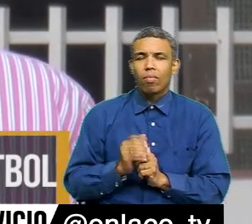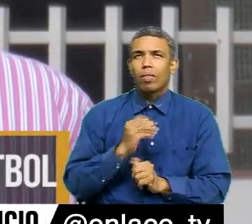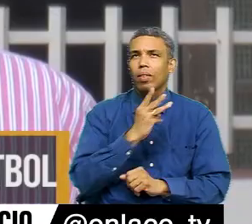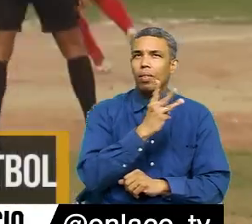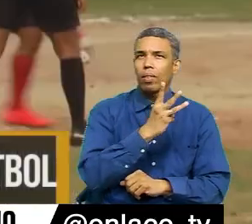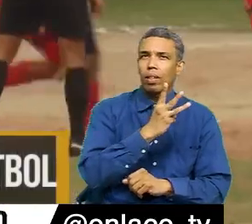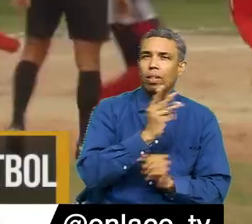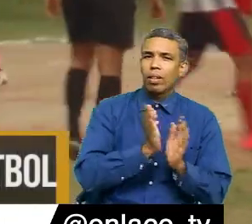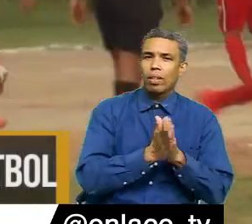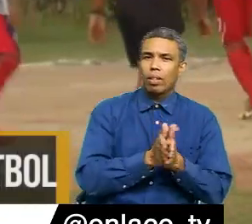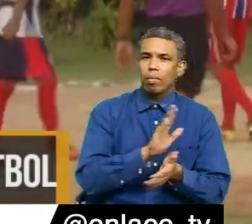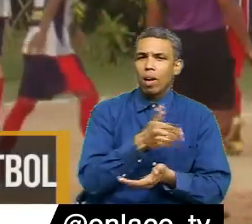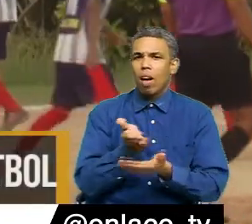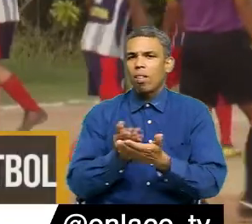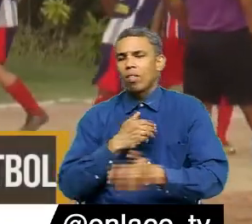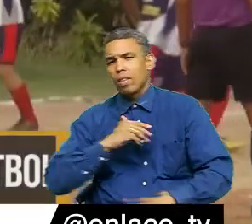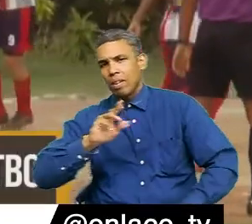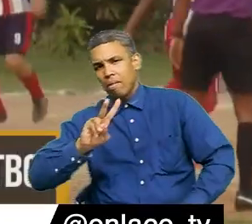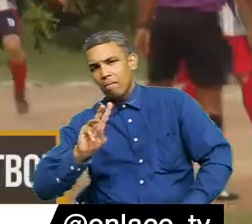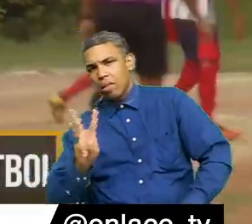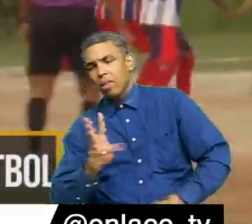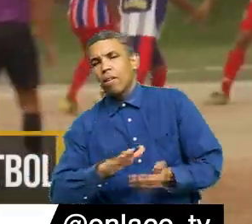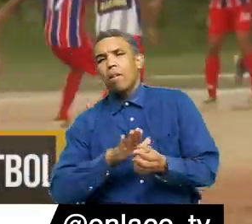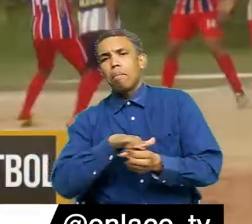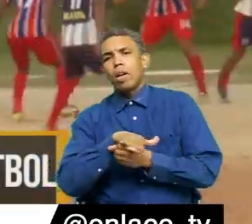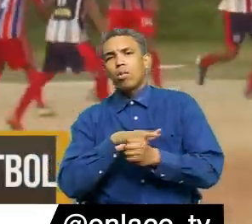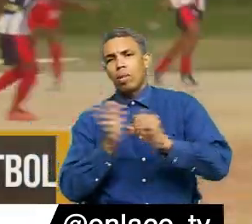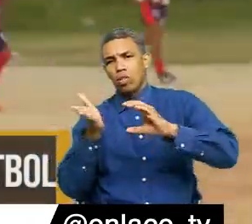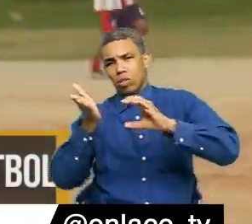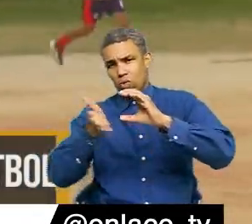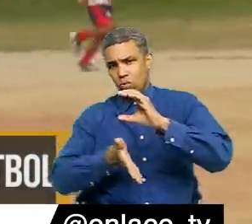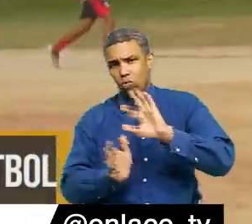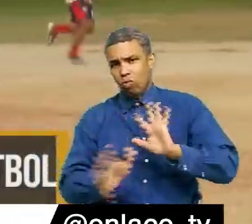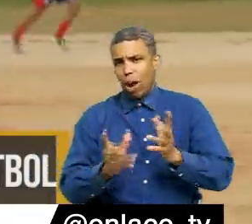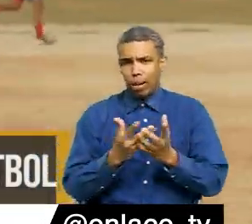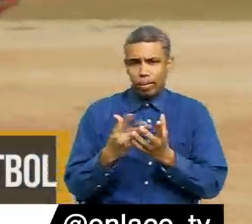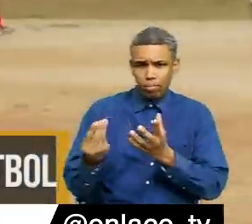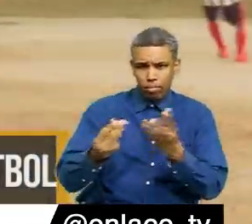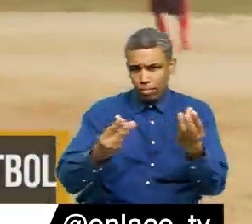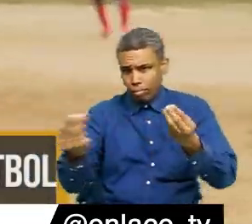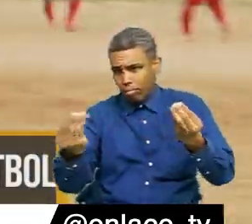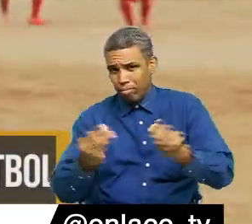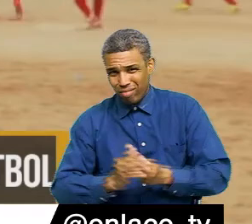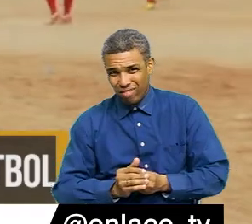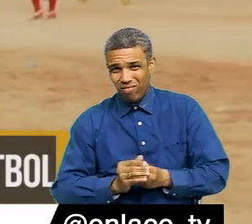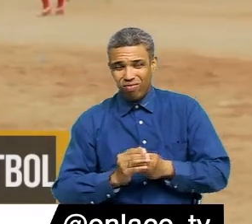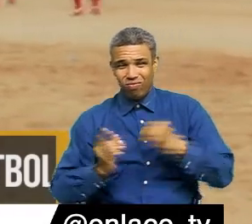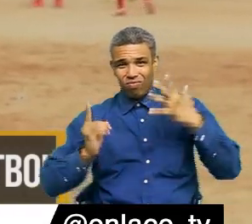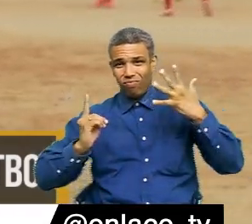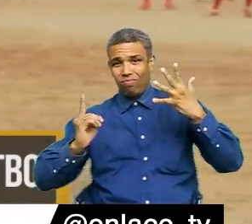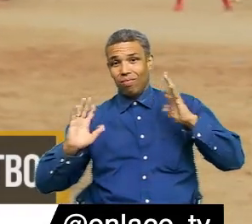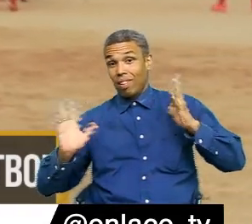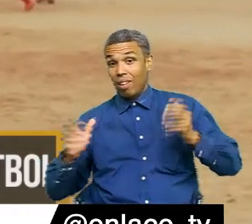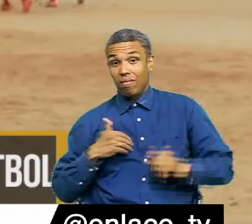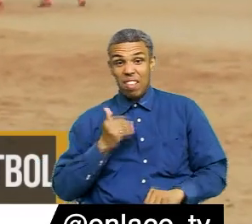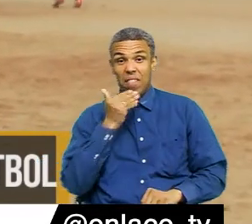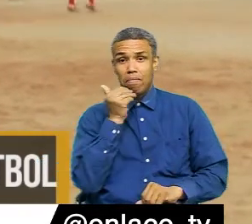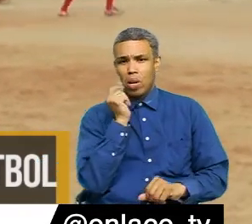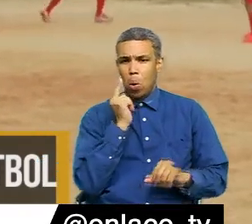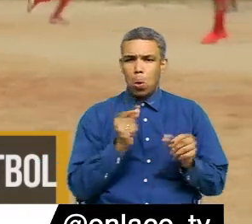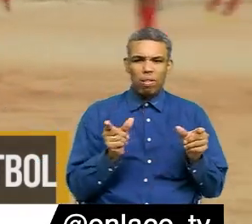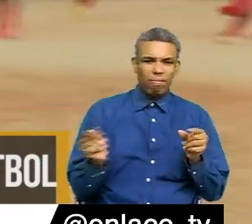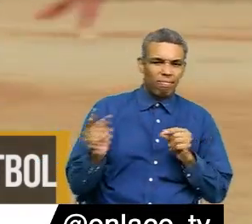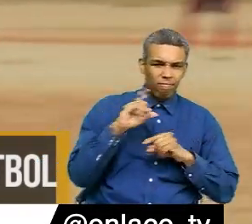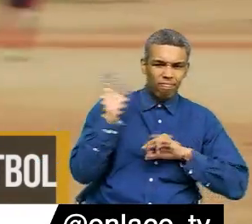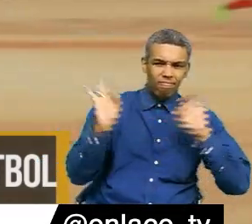23 de diciembre en la cancha de Parque Cincuentenario en Barrancabermeja. Ya pues están los equipos y ya ultimando detalles para que este sea el mejor torneo. Bueno, invitarlo a todos